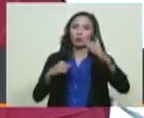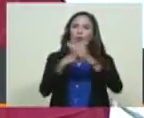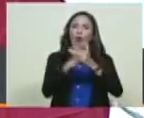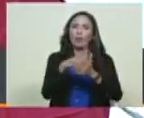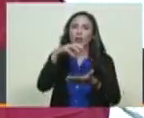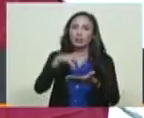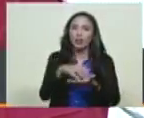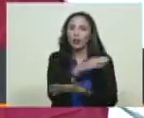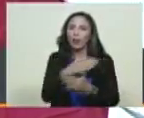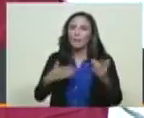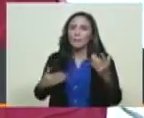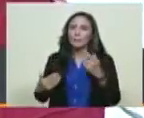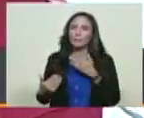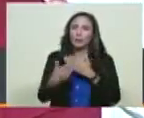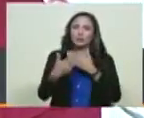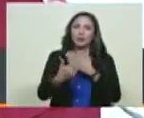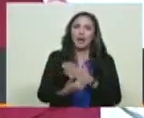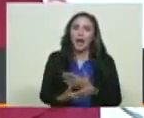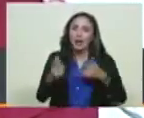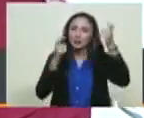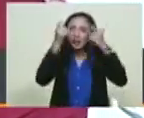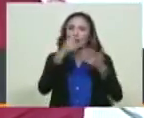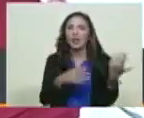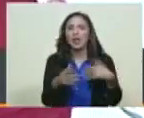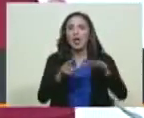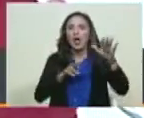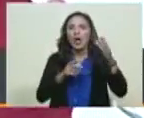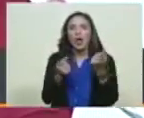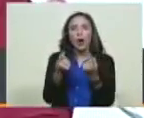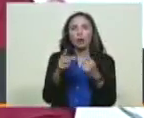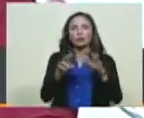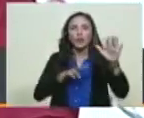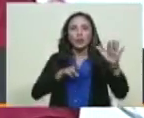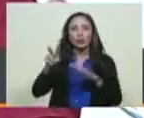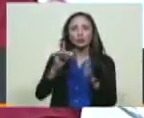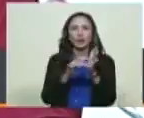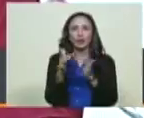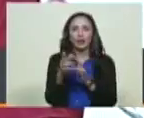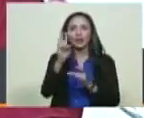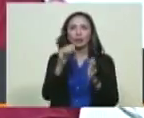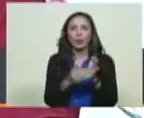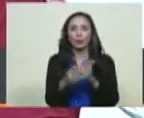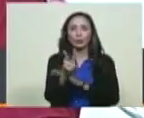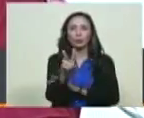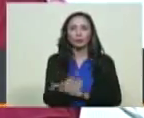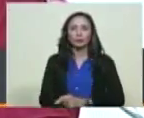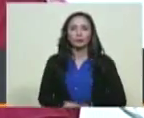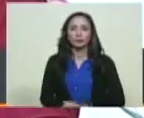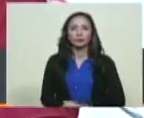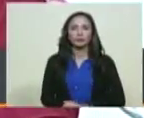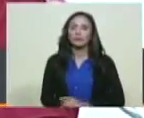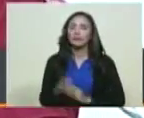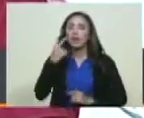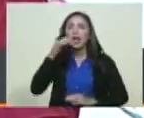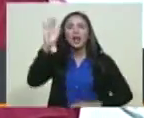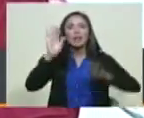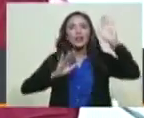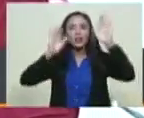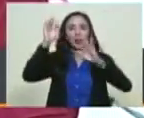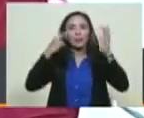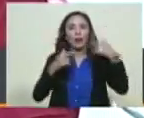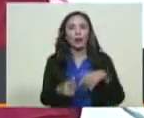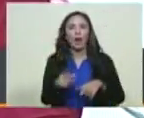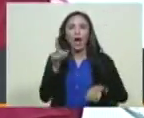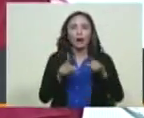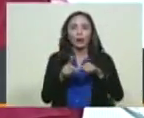contra chávez del 11 y 12 de abril del año 2002 levanten la mano los que no